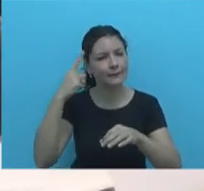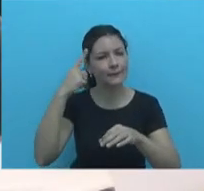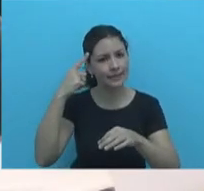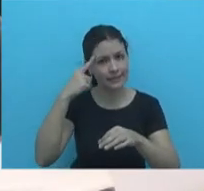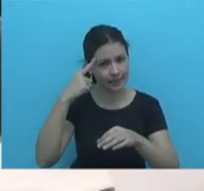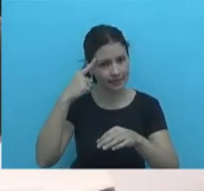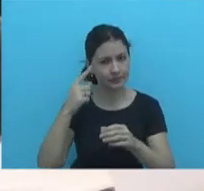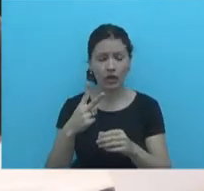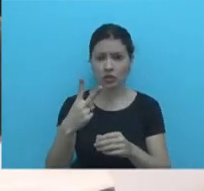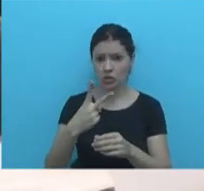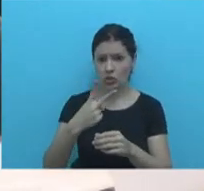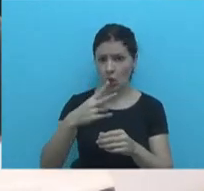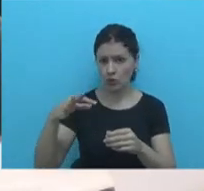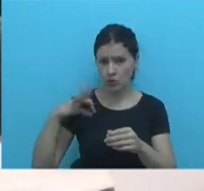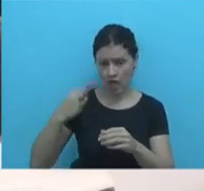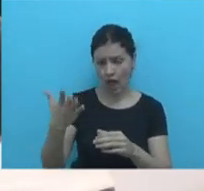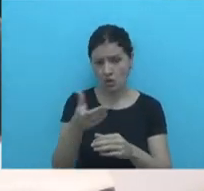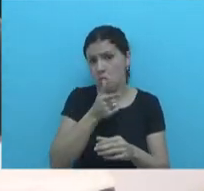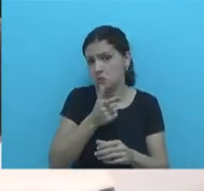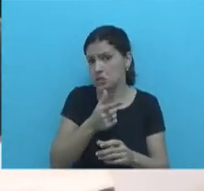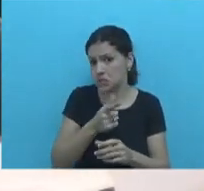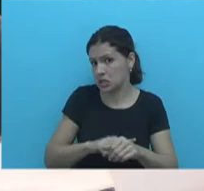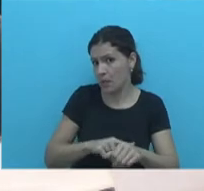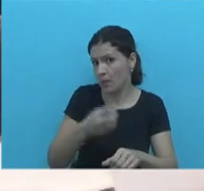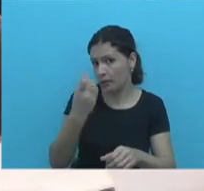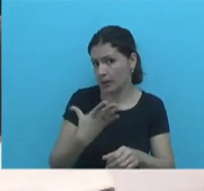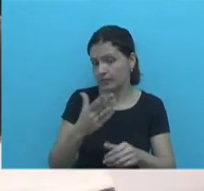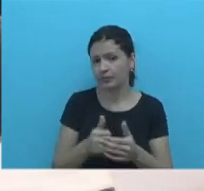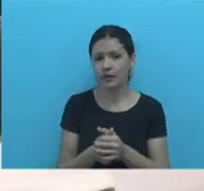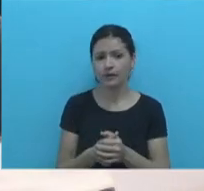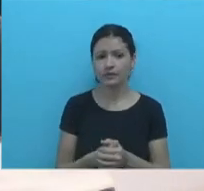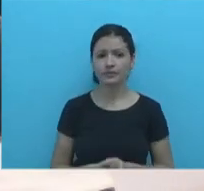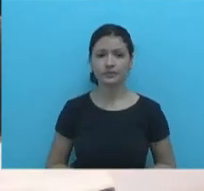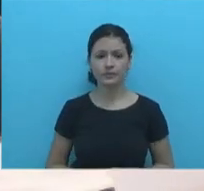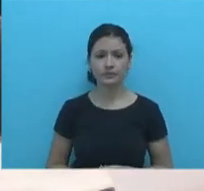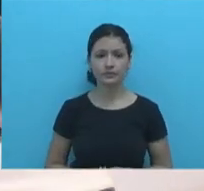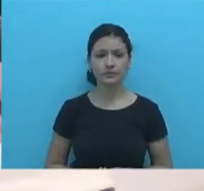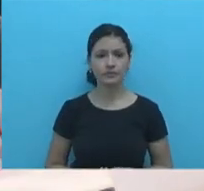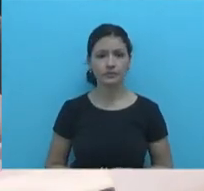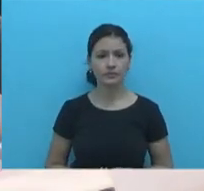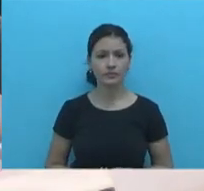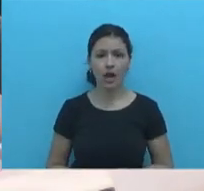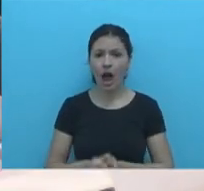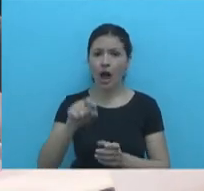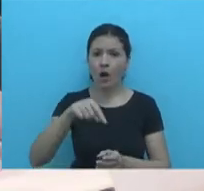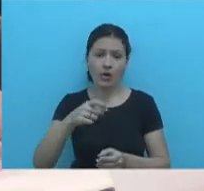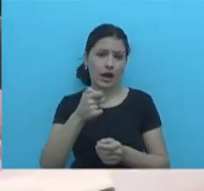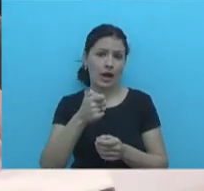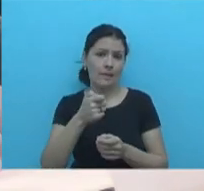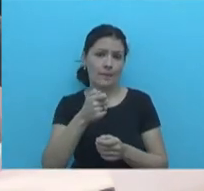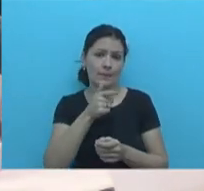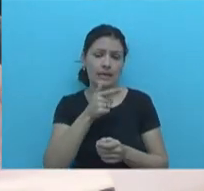sucede ahora es que generalmente uno tiene que ir a un psicólogo que